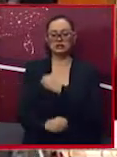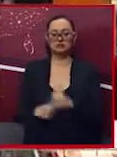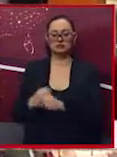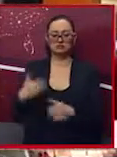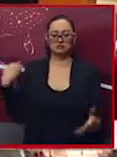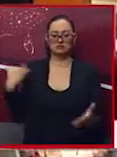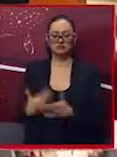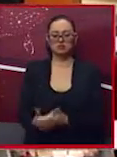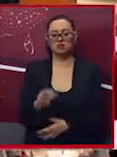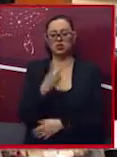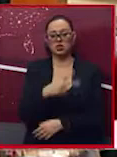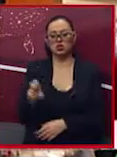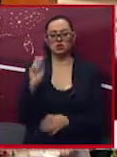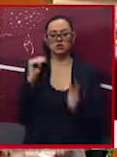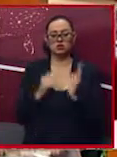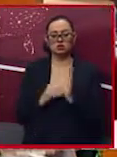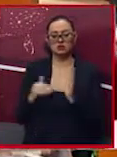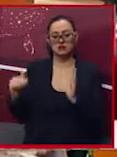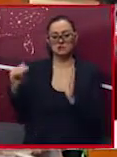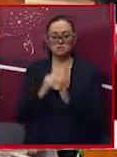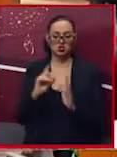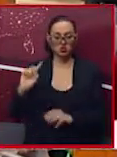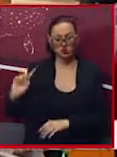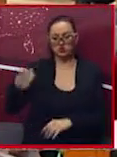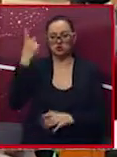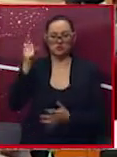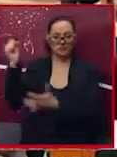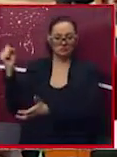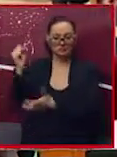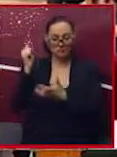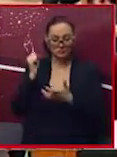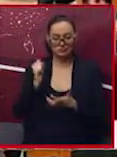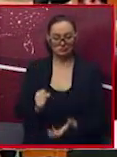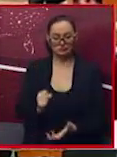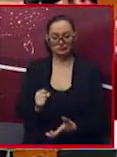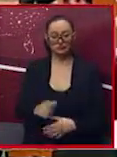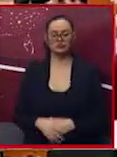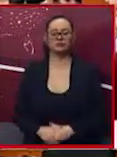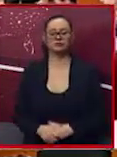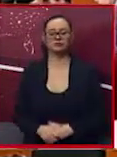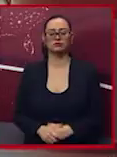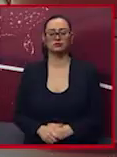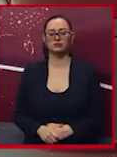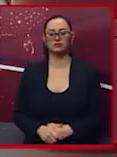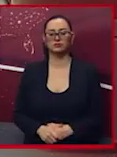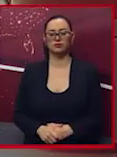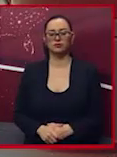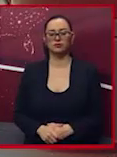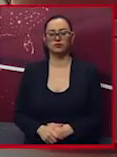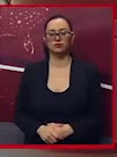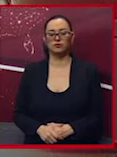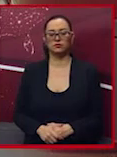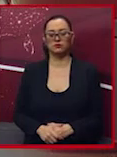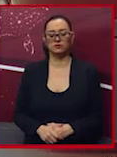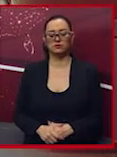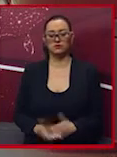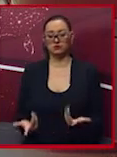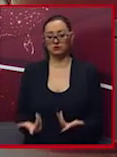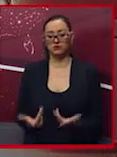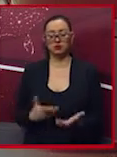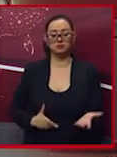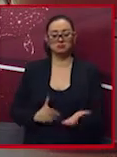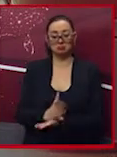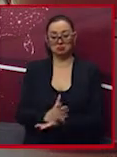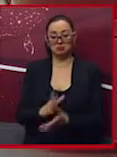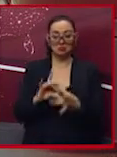años casi 200,000 millones de dólares en inversión extranjera directa. Luego de la intervención del funcionario, las y